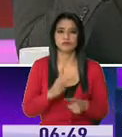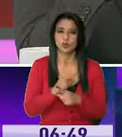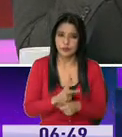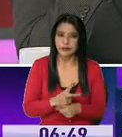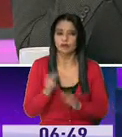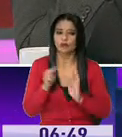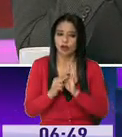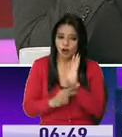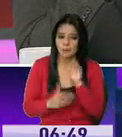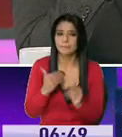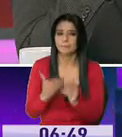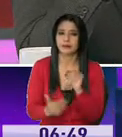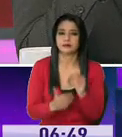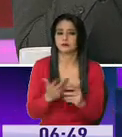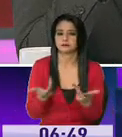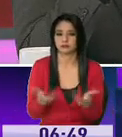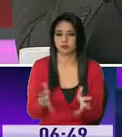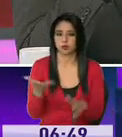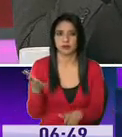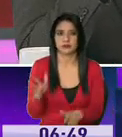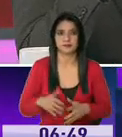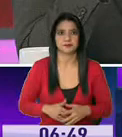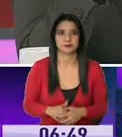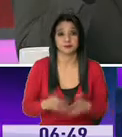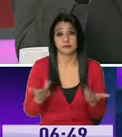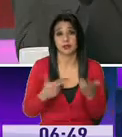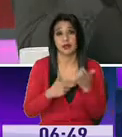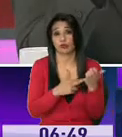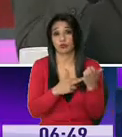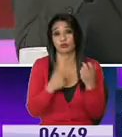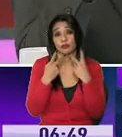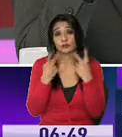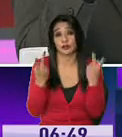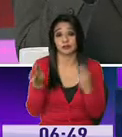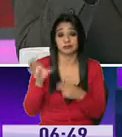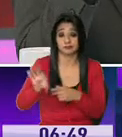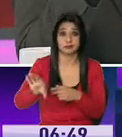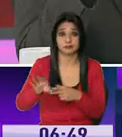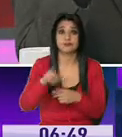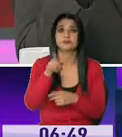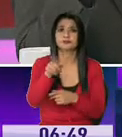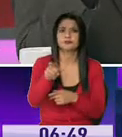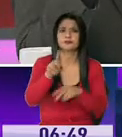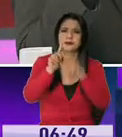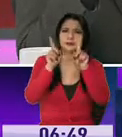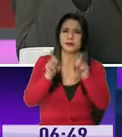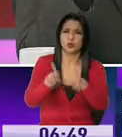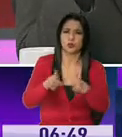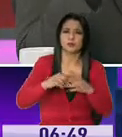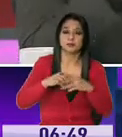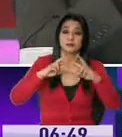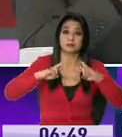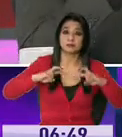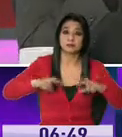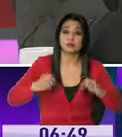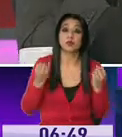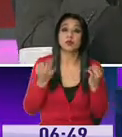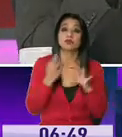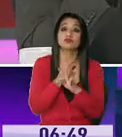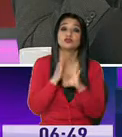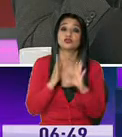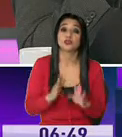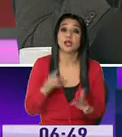actividad económica. Y se reactiva recién en septiembre del 2019 y empieza a realizar contrataciones, lo que detectamos, una sola en este año.